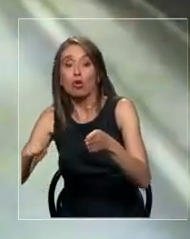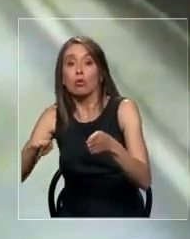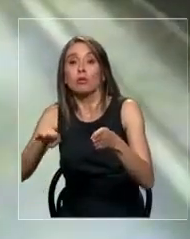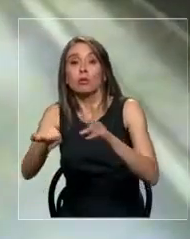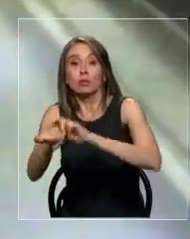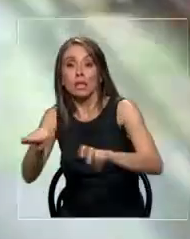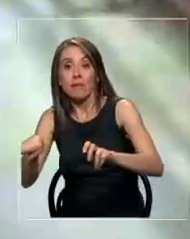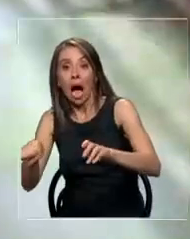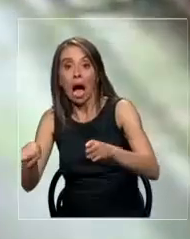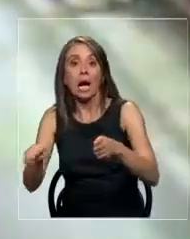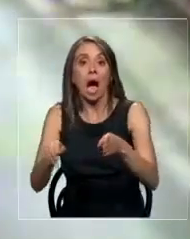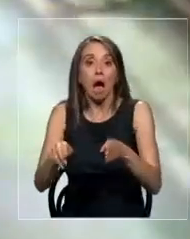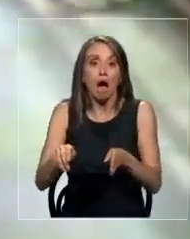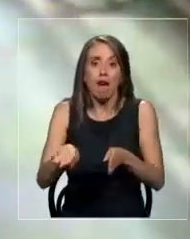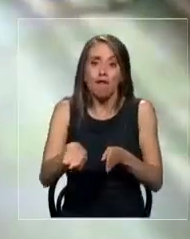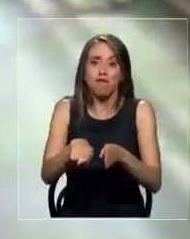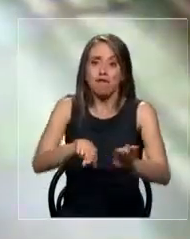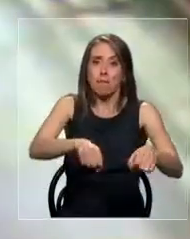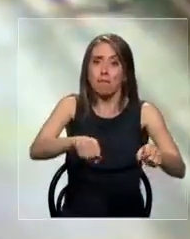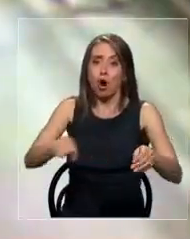quitarle su moto.